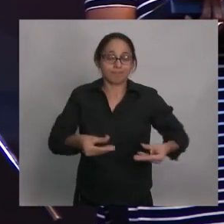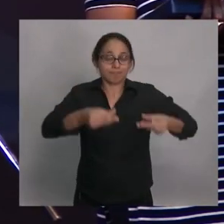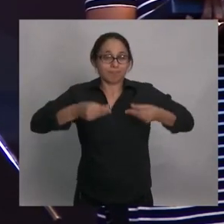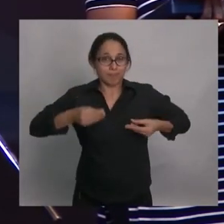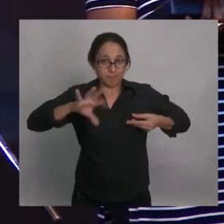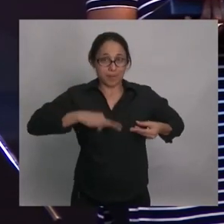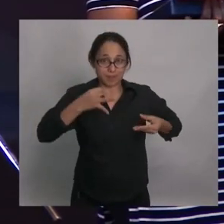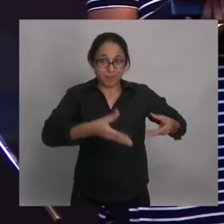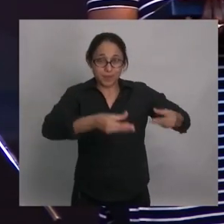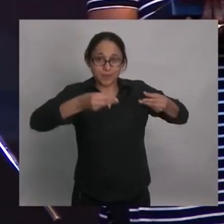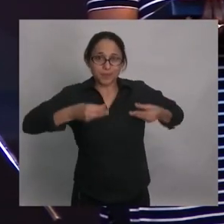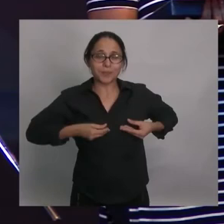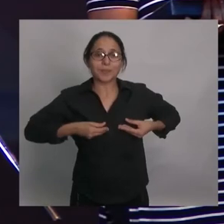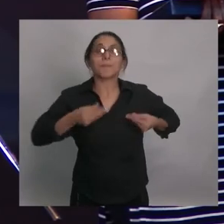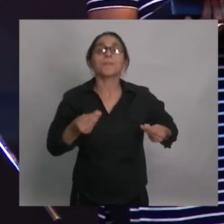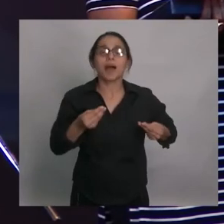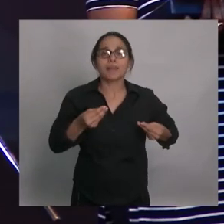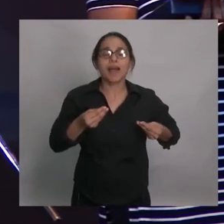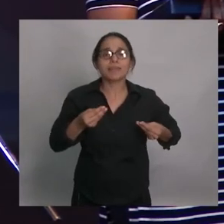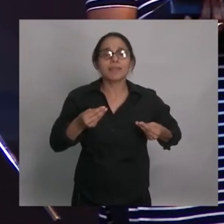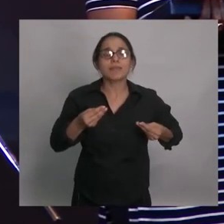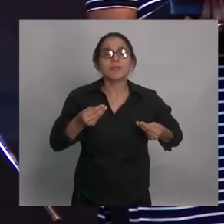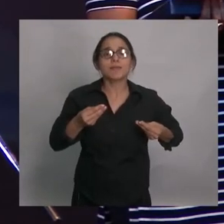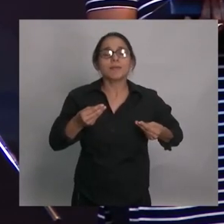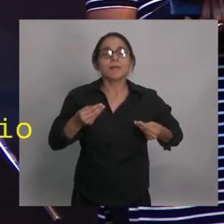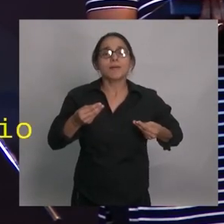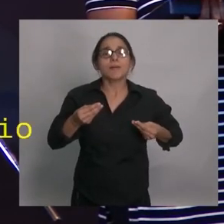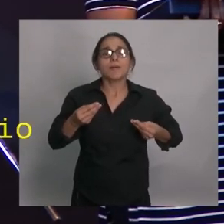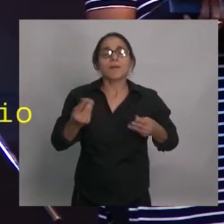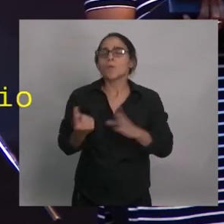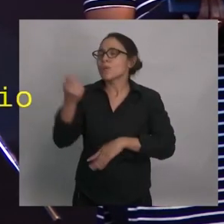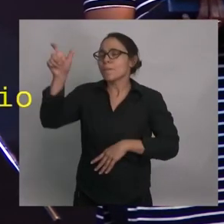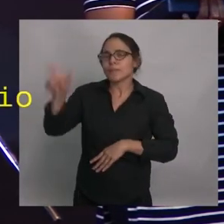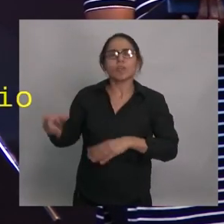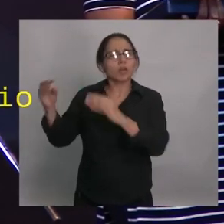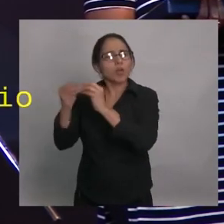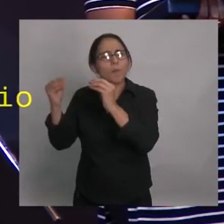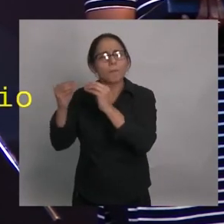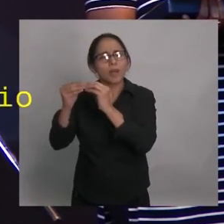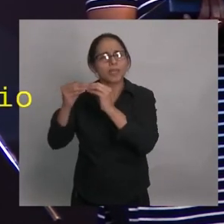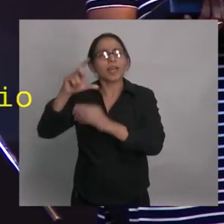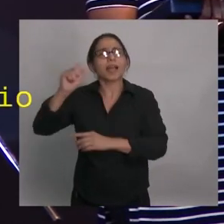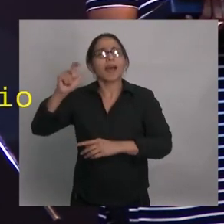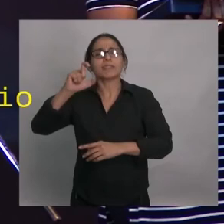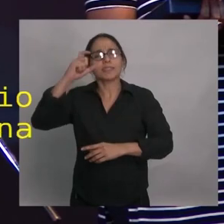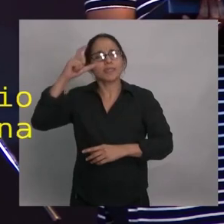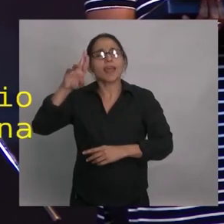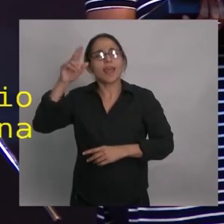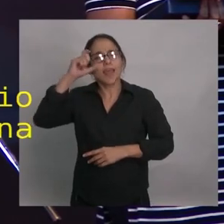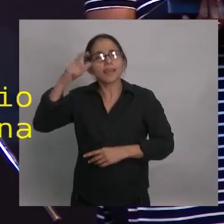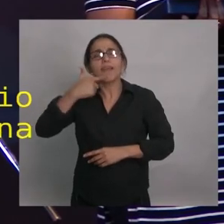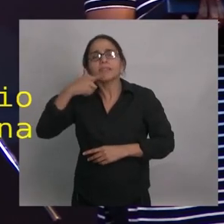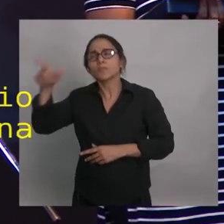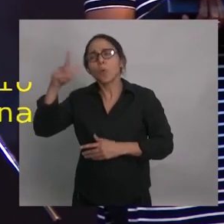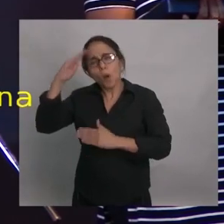of abatidas esta fecha catcher es este homenaje y este premio